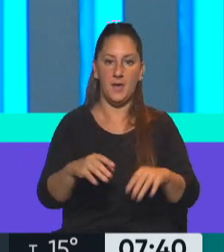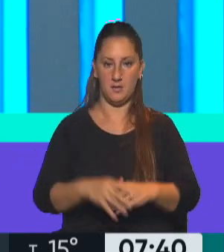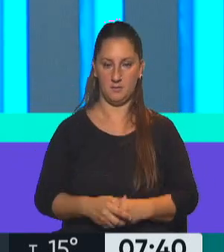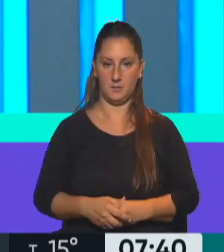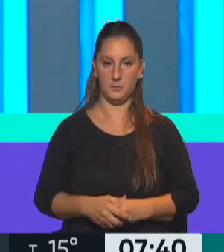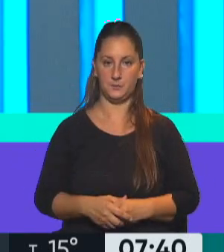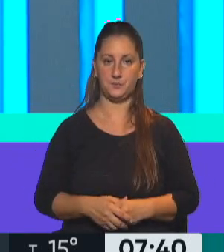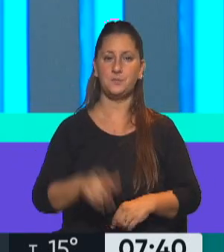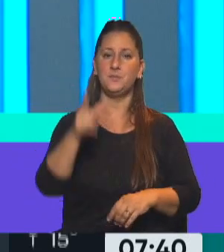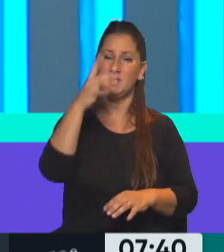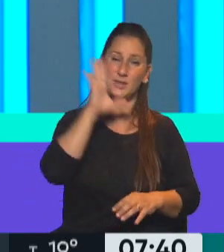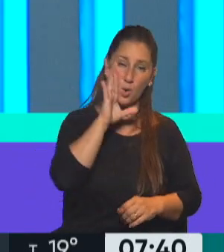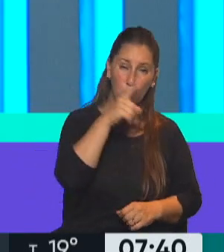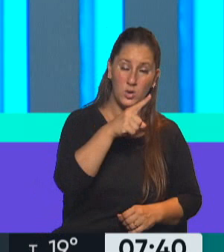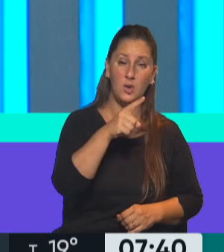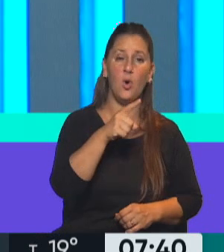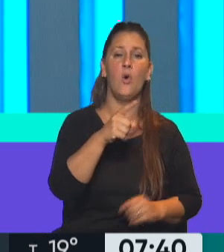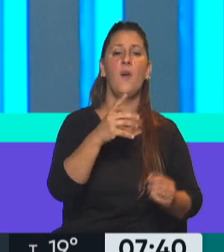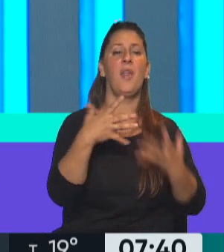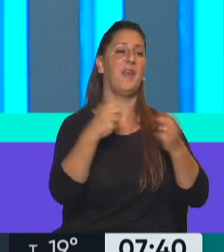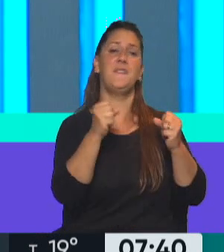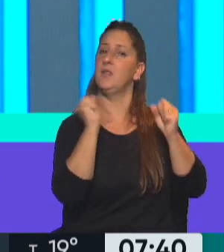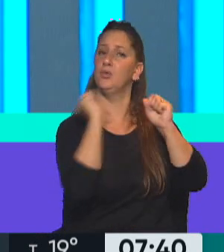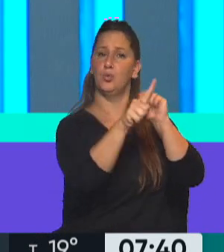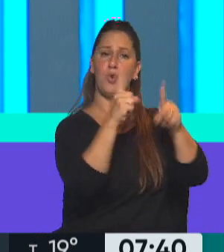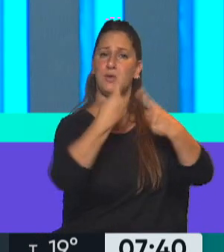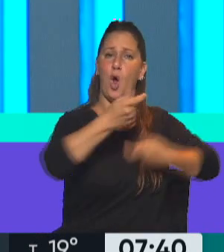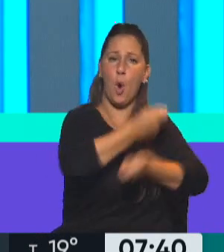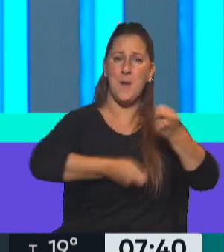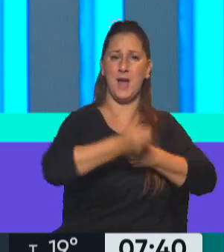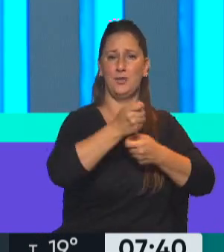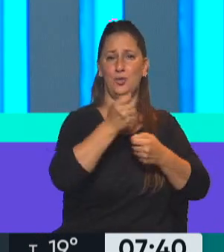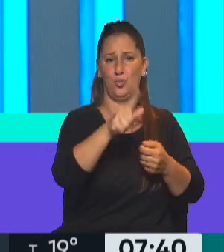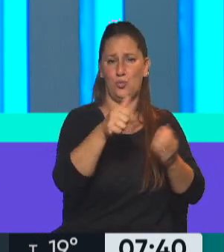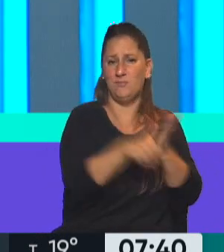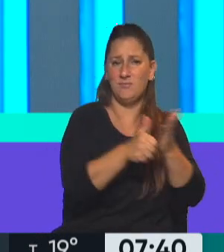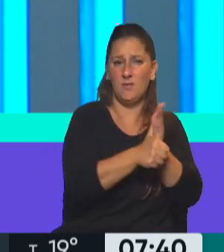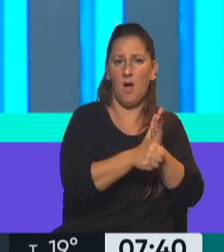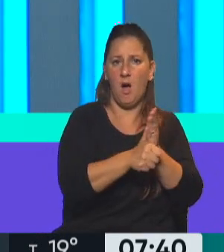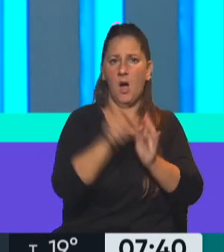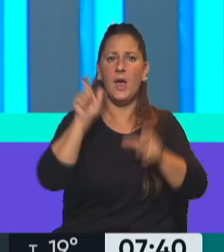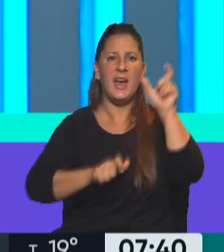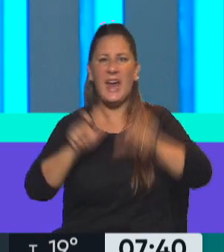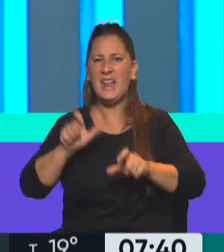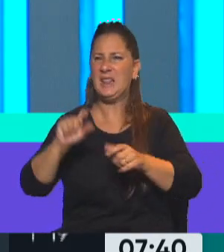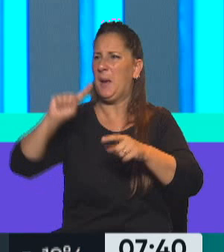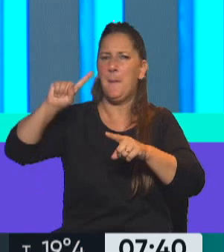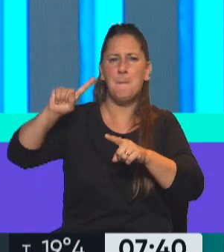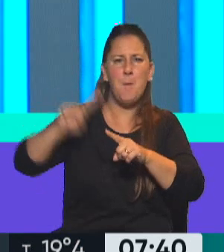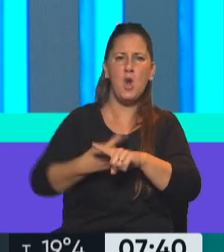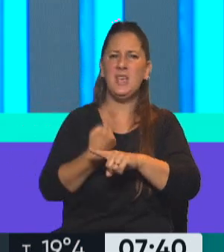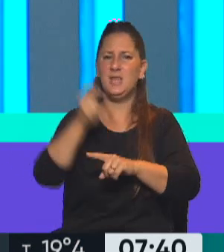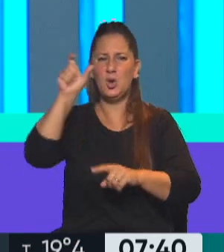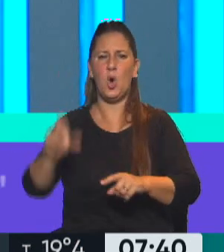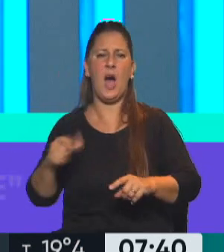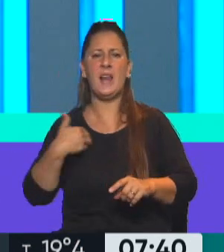permitida. Cuando los Estados Unidos defienden sus intereses comerciales, nacionales, a nadie se le ocurre. Ningún político de